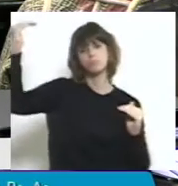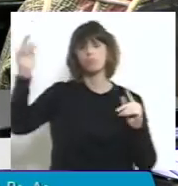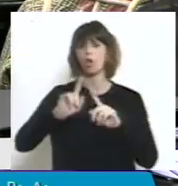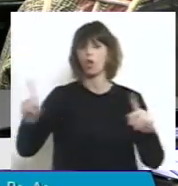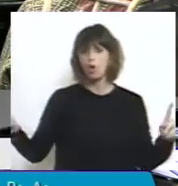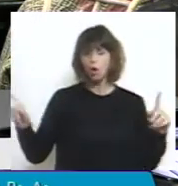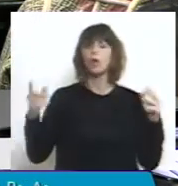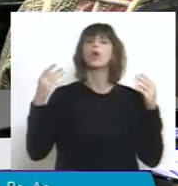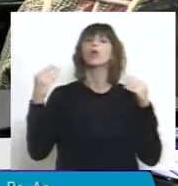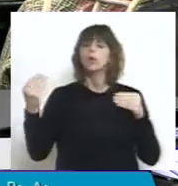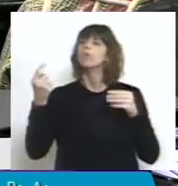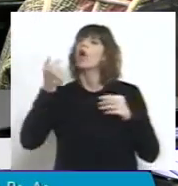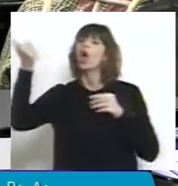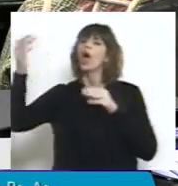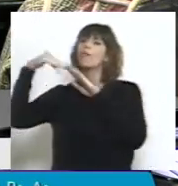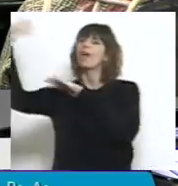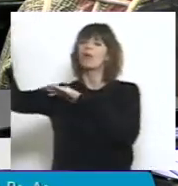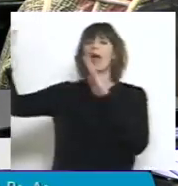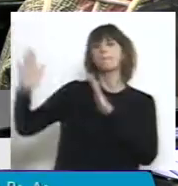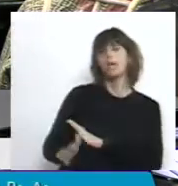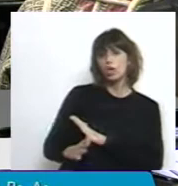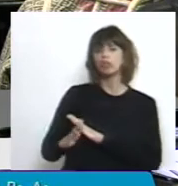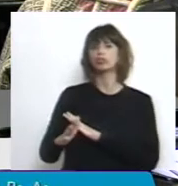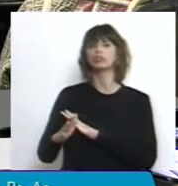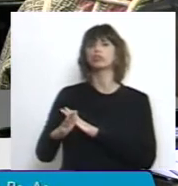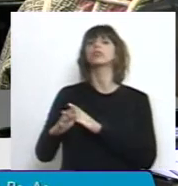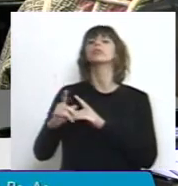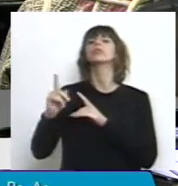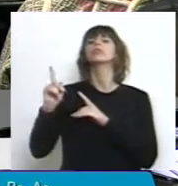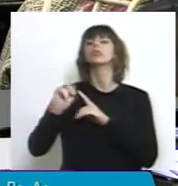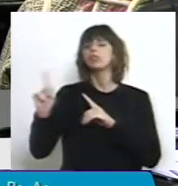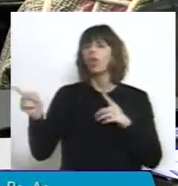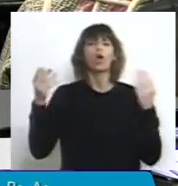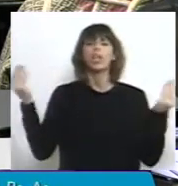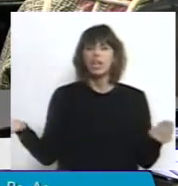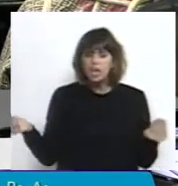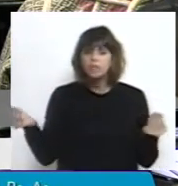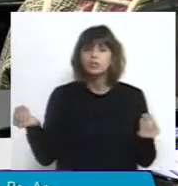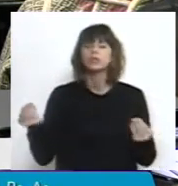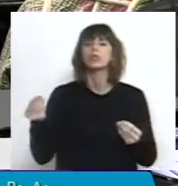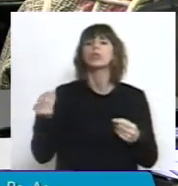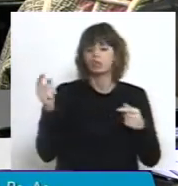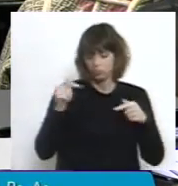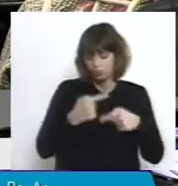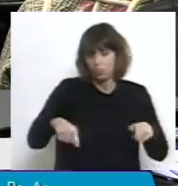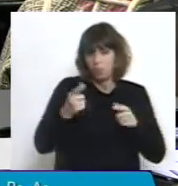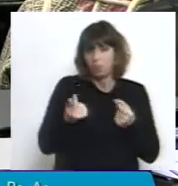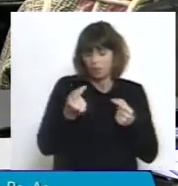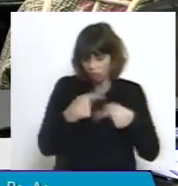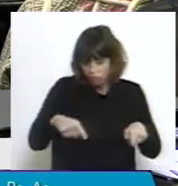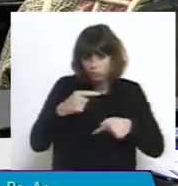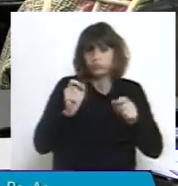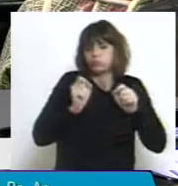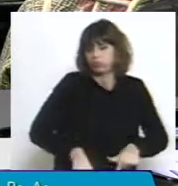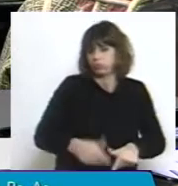bajando las importaciones y deteriorando el nivel de actividad, sino que utilizó las capacidades de financiamiento internas para sostener